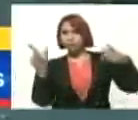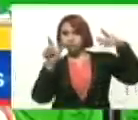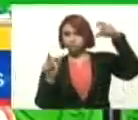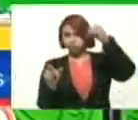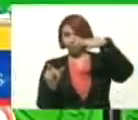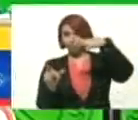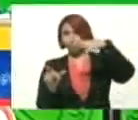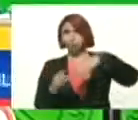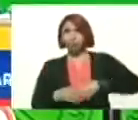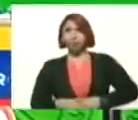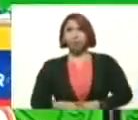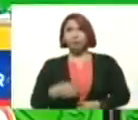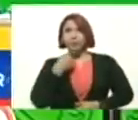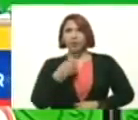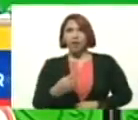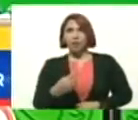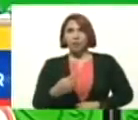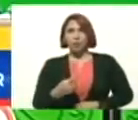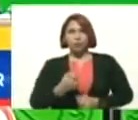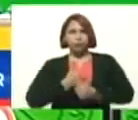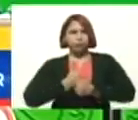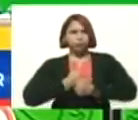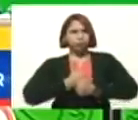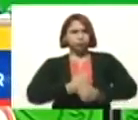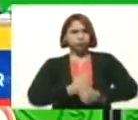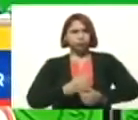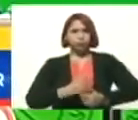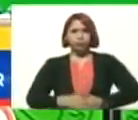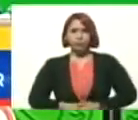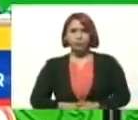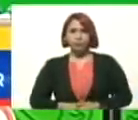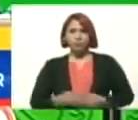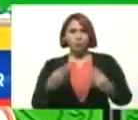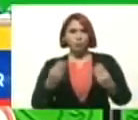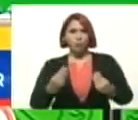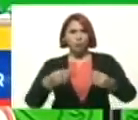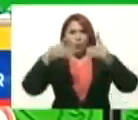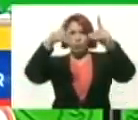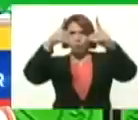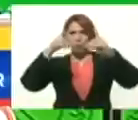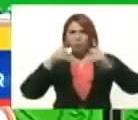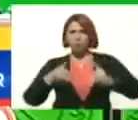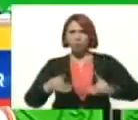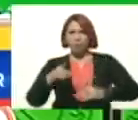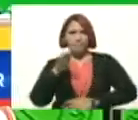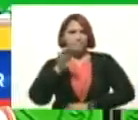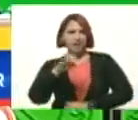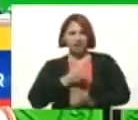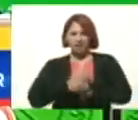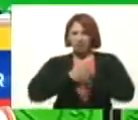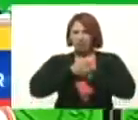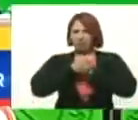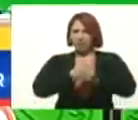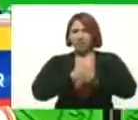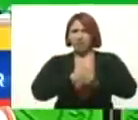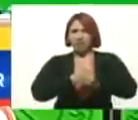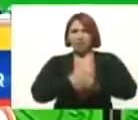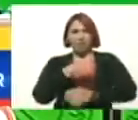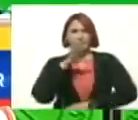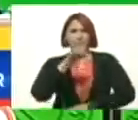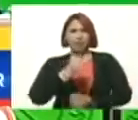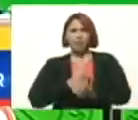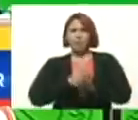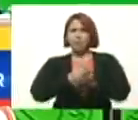Y digamos, con mucho amor y con mucha decisión, patria querida, patria